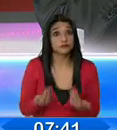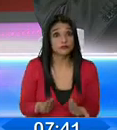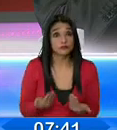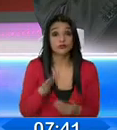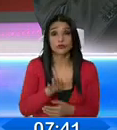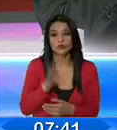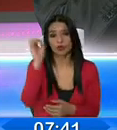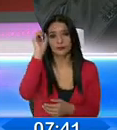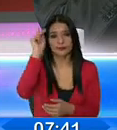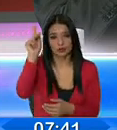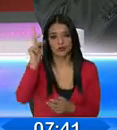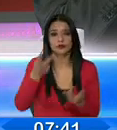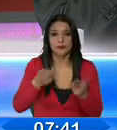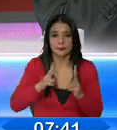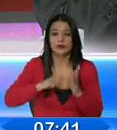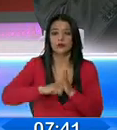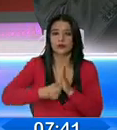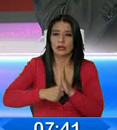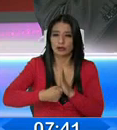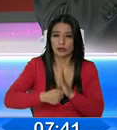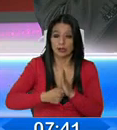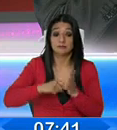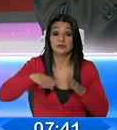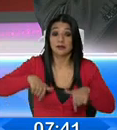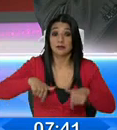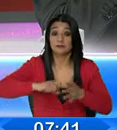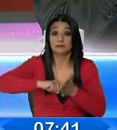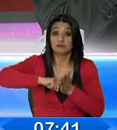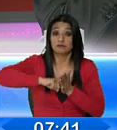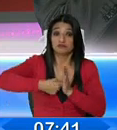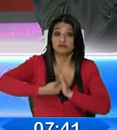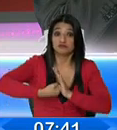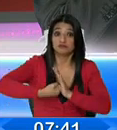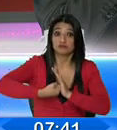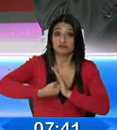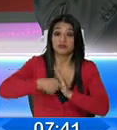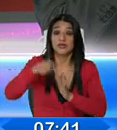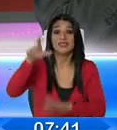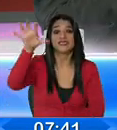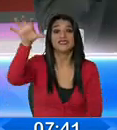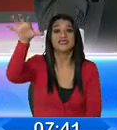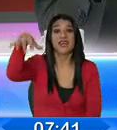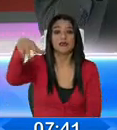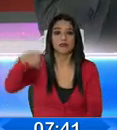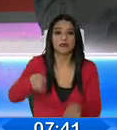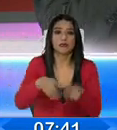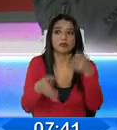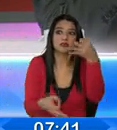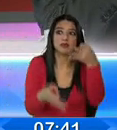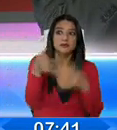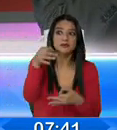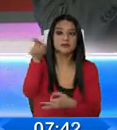la Contraloría también, que la Contraloría es el juez de cuentas del Estado y que por lo tanto,